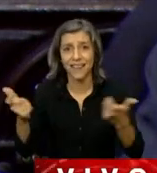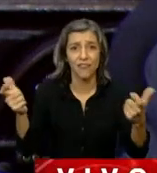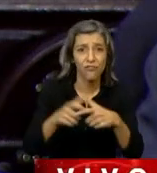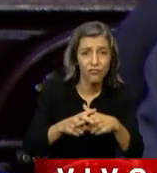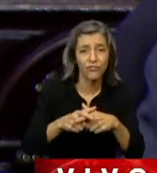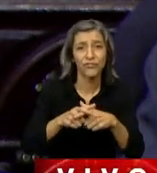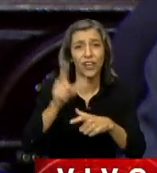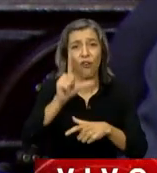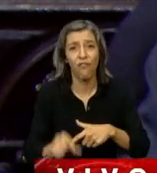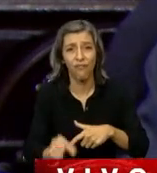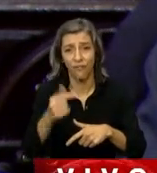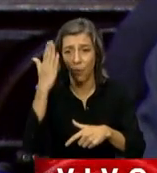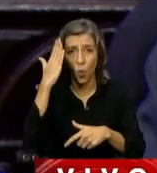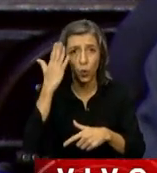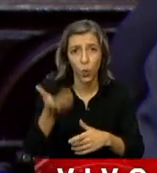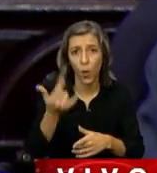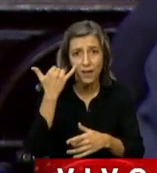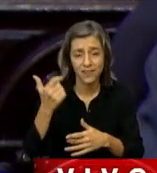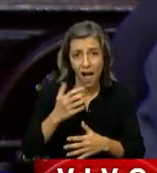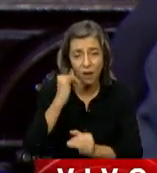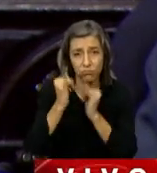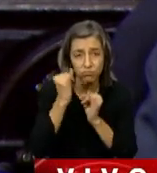de Cultura se manifestó. Digo,